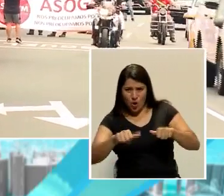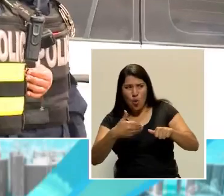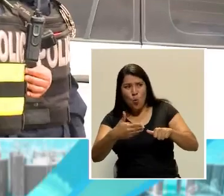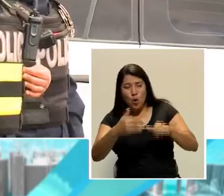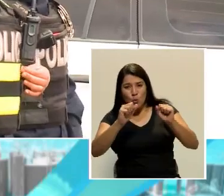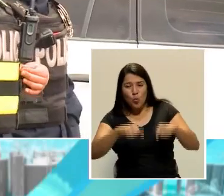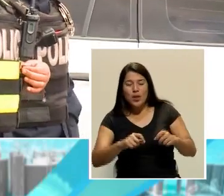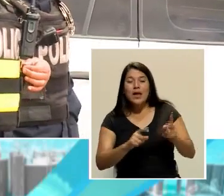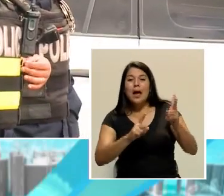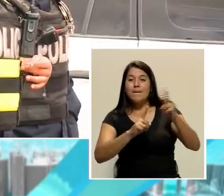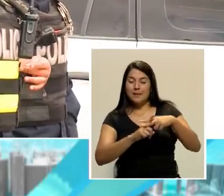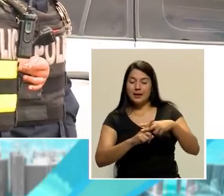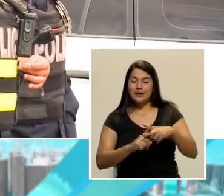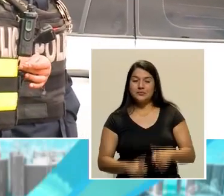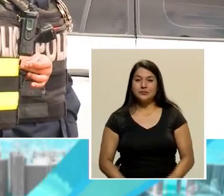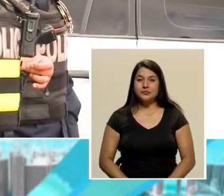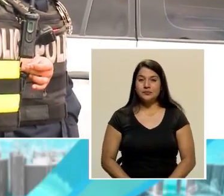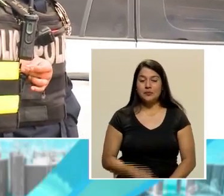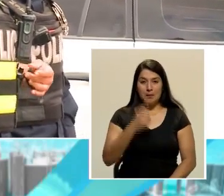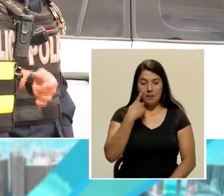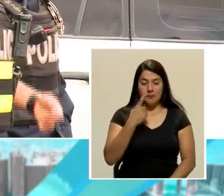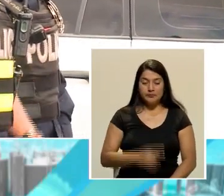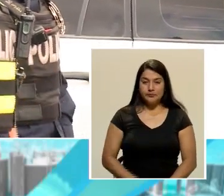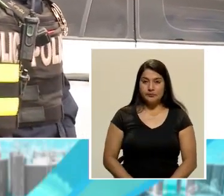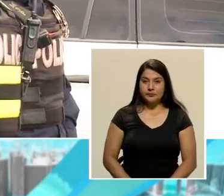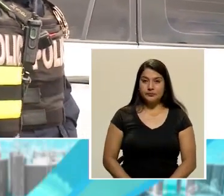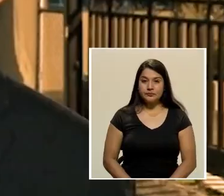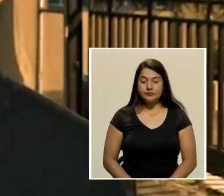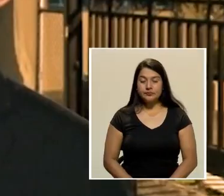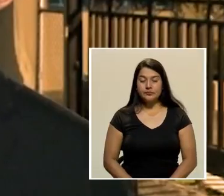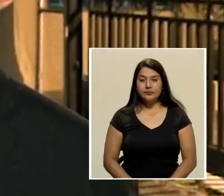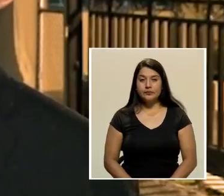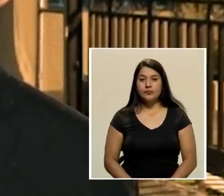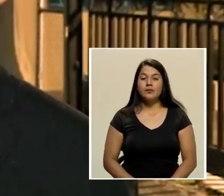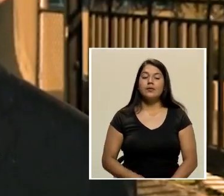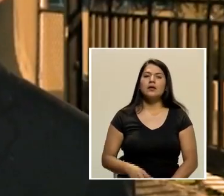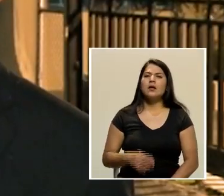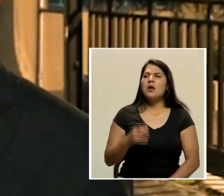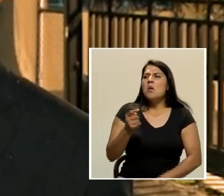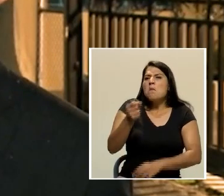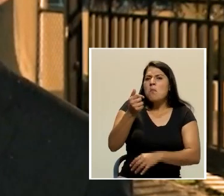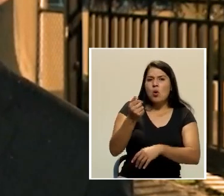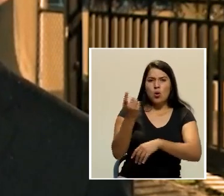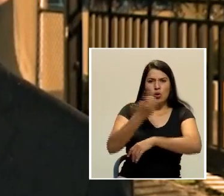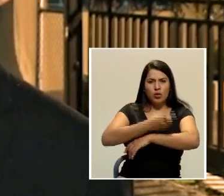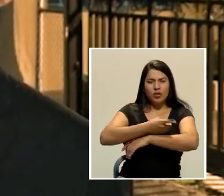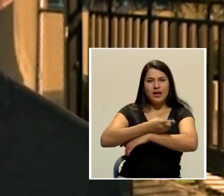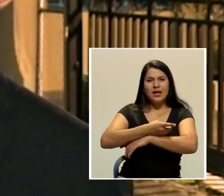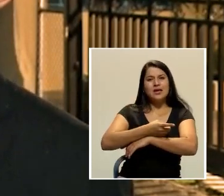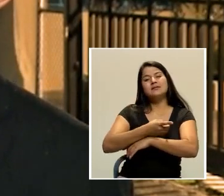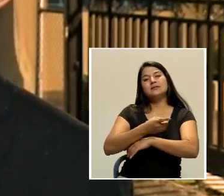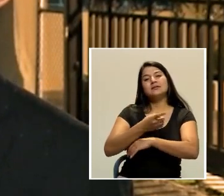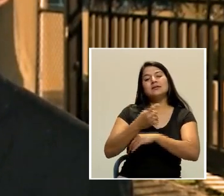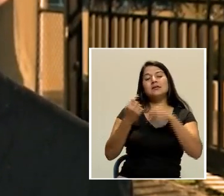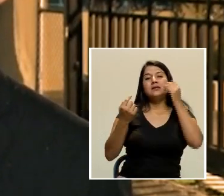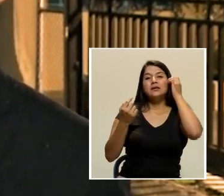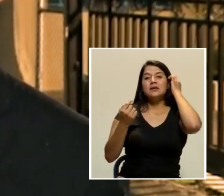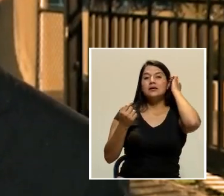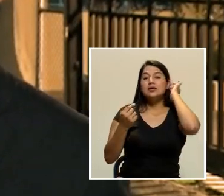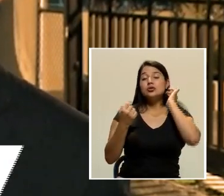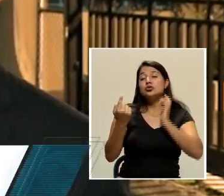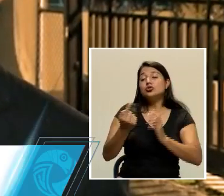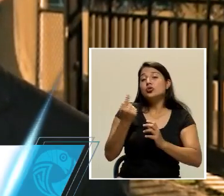También conversamos con el alcalde de Turrialba, que le preguntábamos para cuándo es que podrían ya comenzar a regir